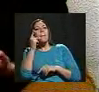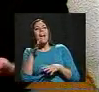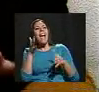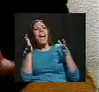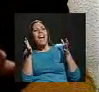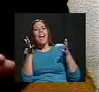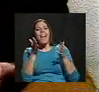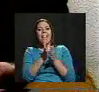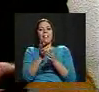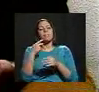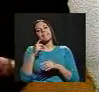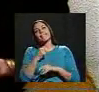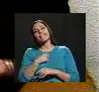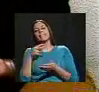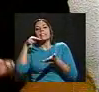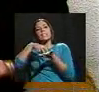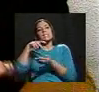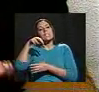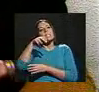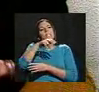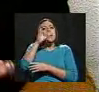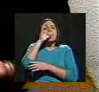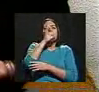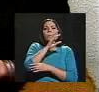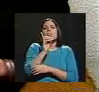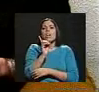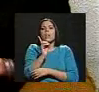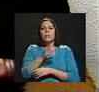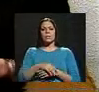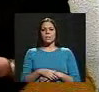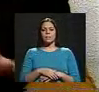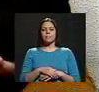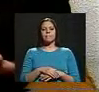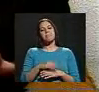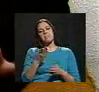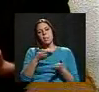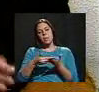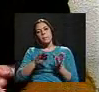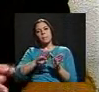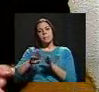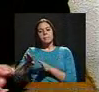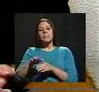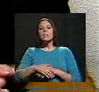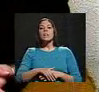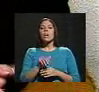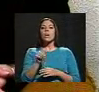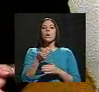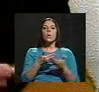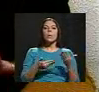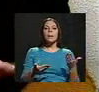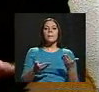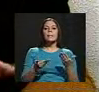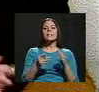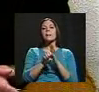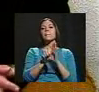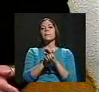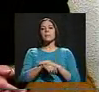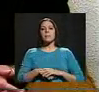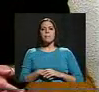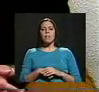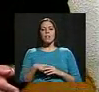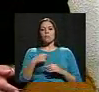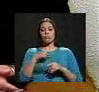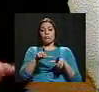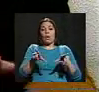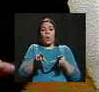tiene que levantar e ir a buscarlos. En eso, por una parte. Y por otra parte, digamos, cuando uno está en lugares lejos